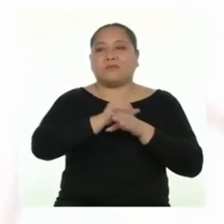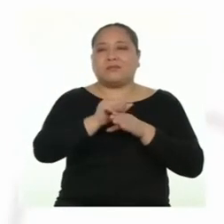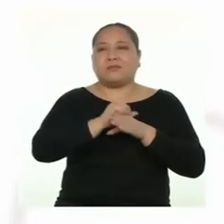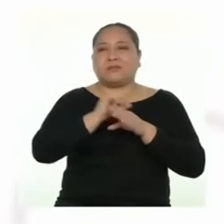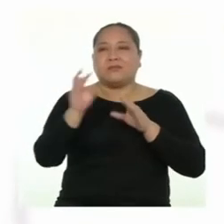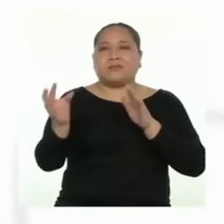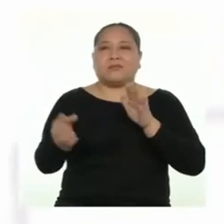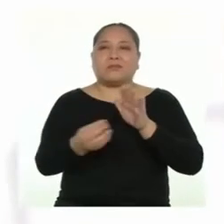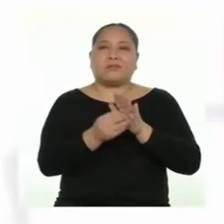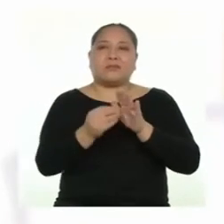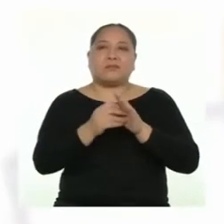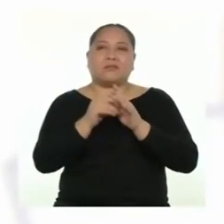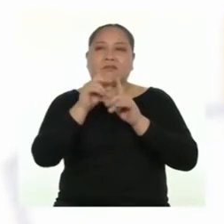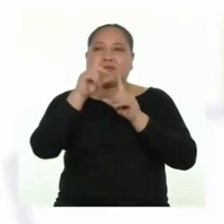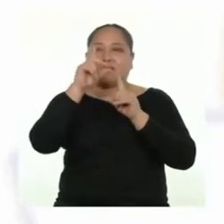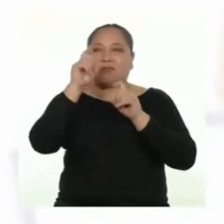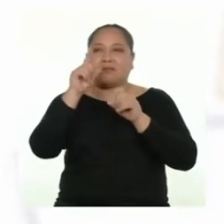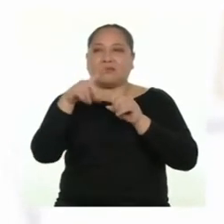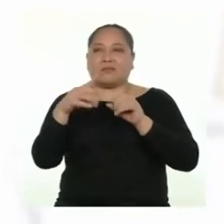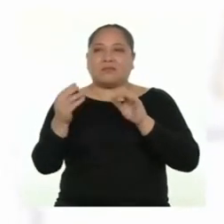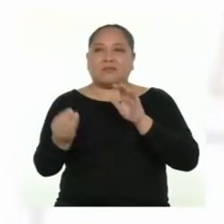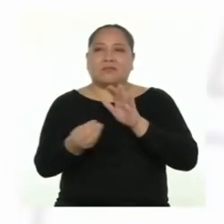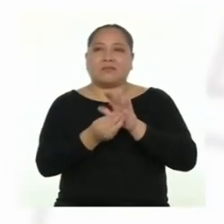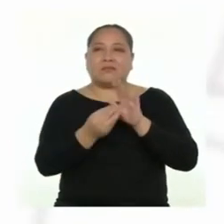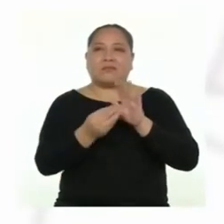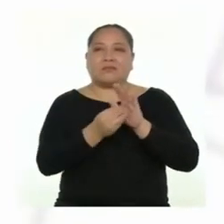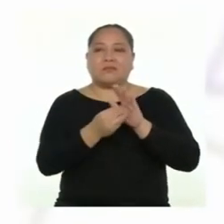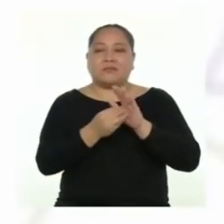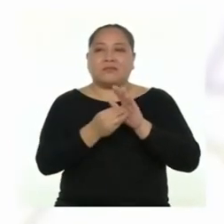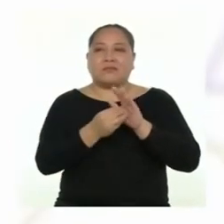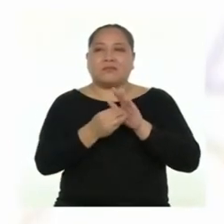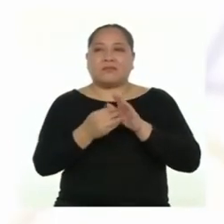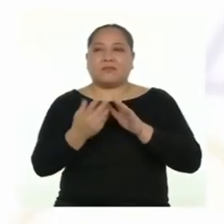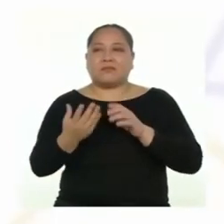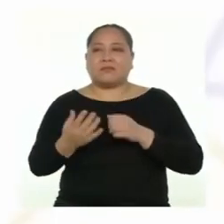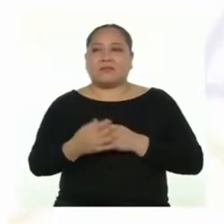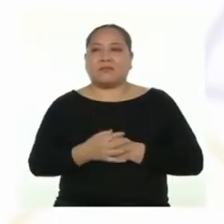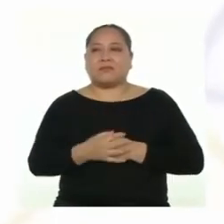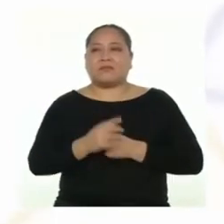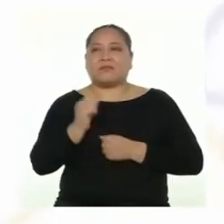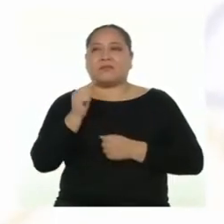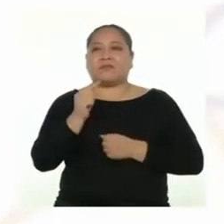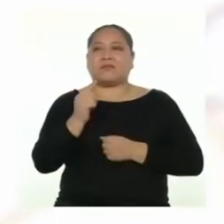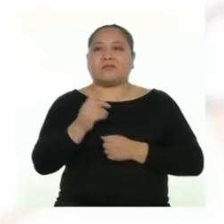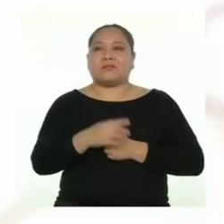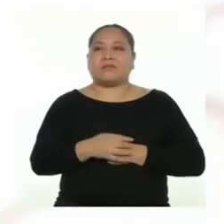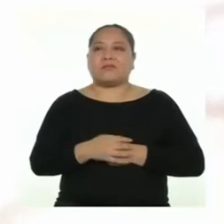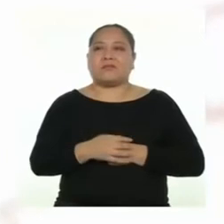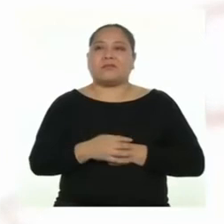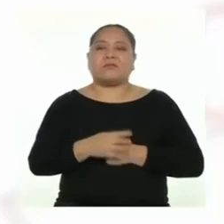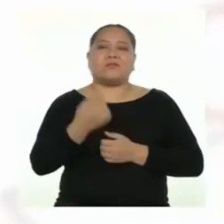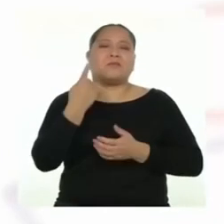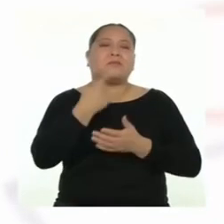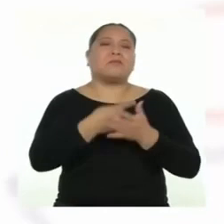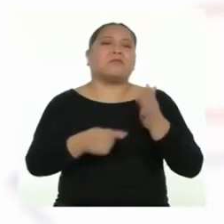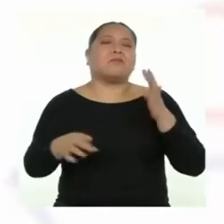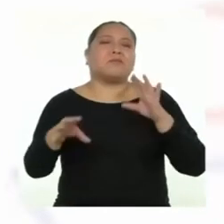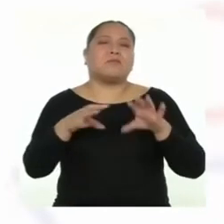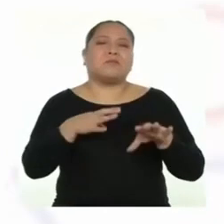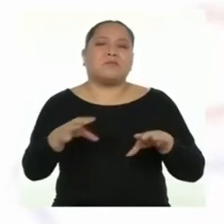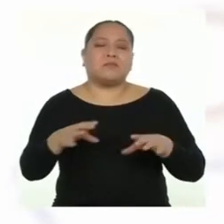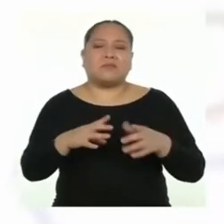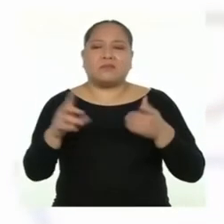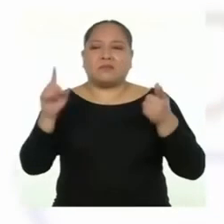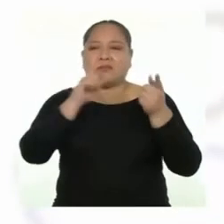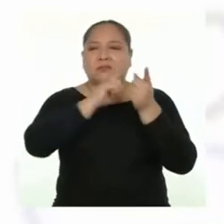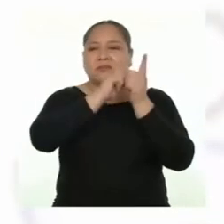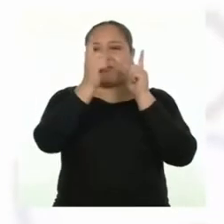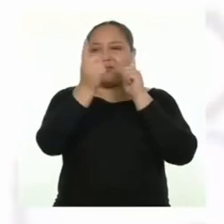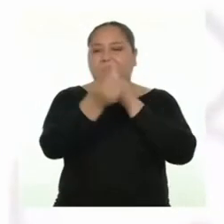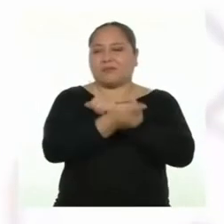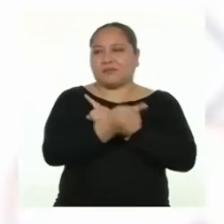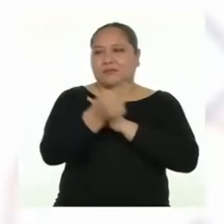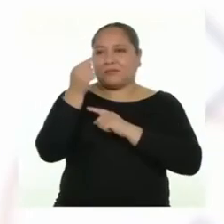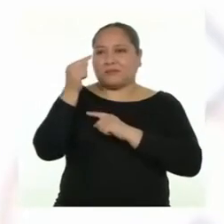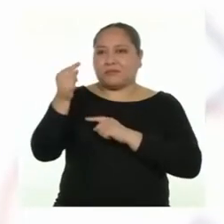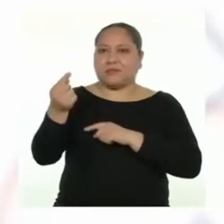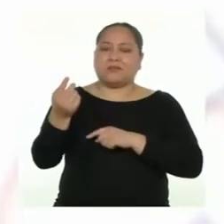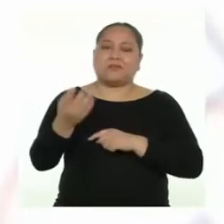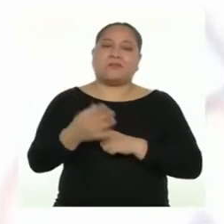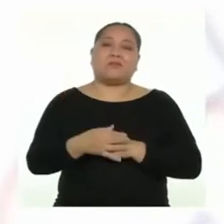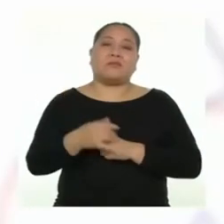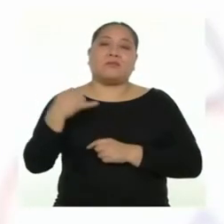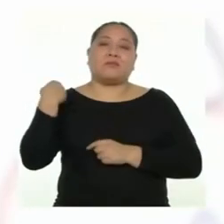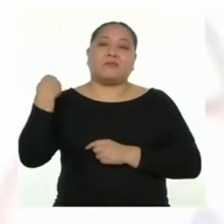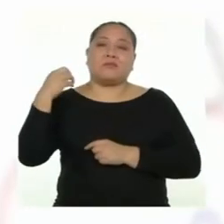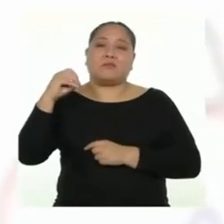hemos agregado una pregunta que complementa a la pregunta final. Esta es: ¿qué podrían hacer para revertir el hecho de que las